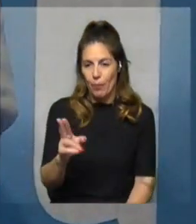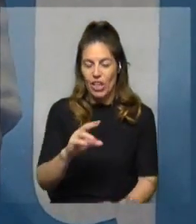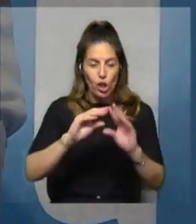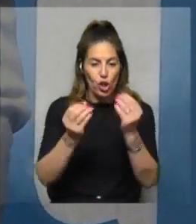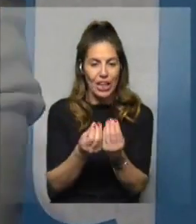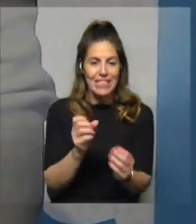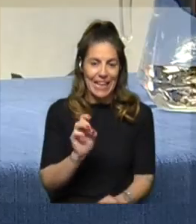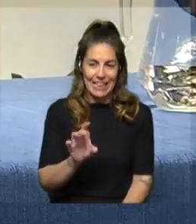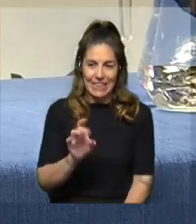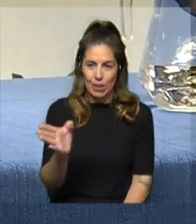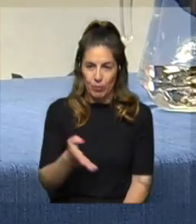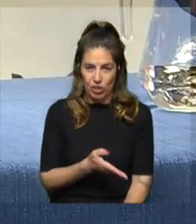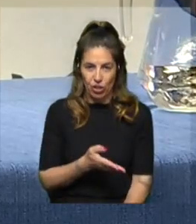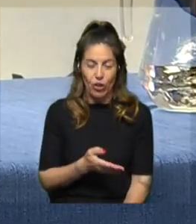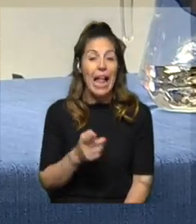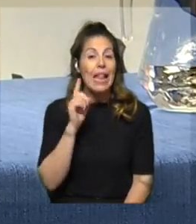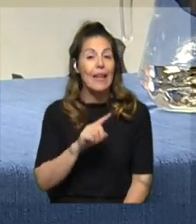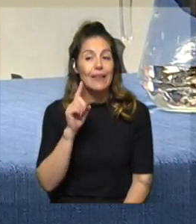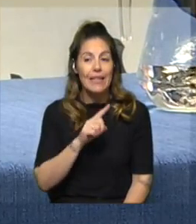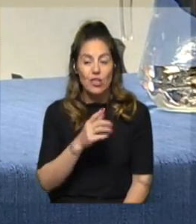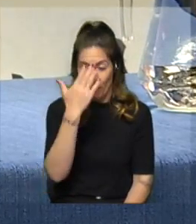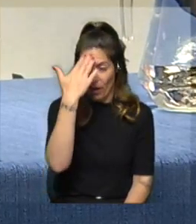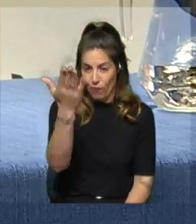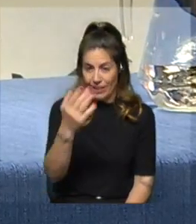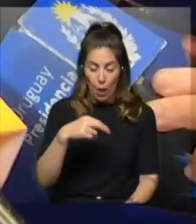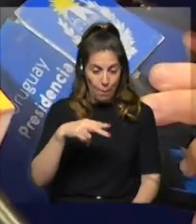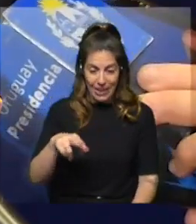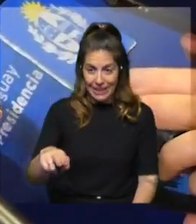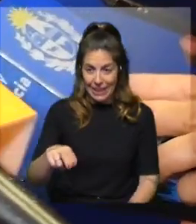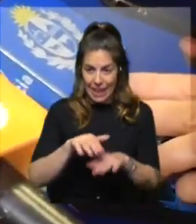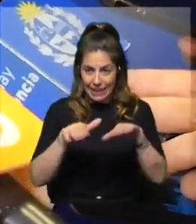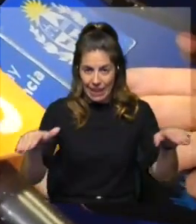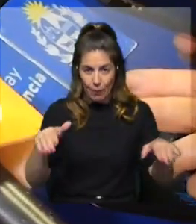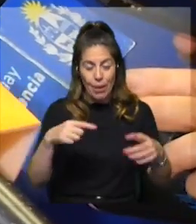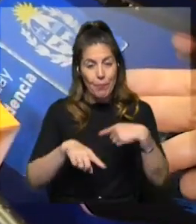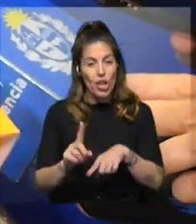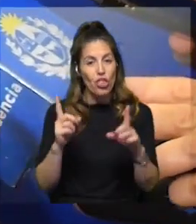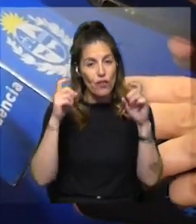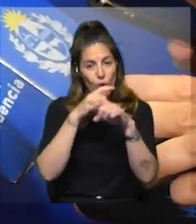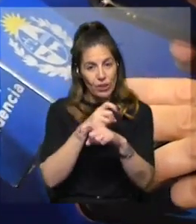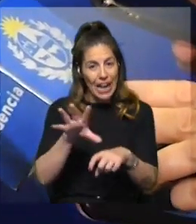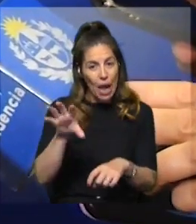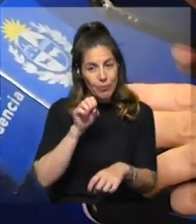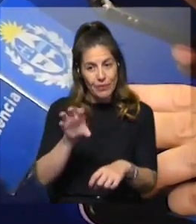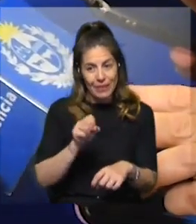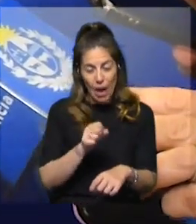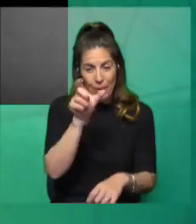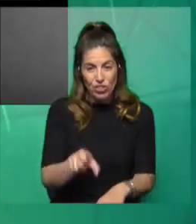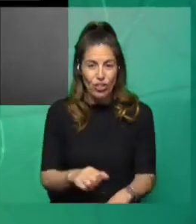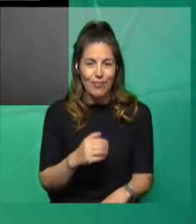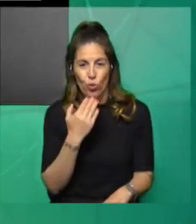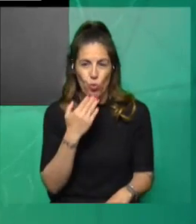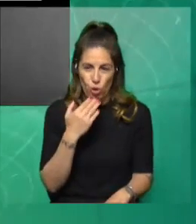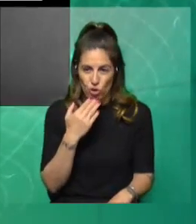un 15%. Si bien la intención de voto para el Frente Amplio se mantiene estable, exhibe dificultades para captar a personas indecisas.